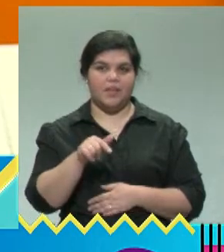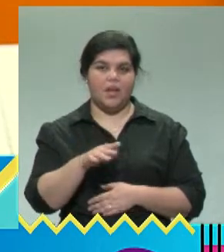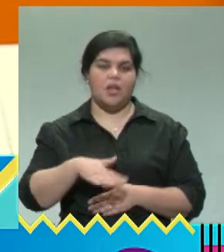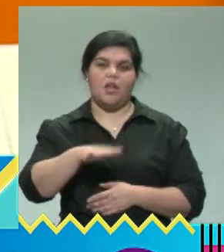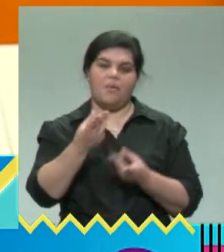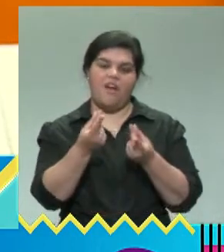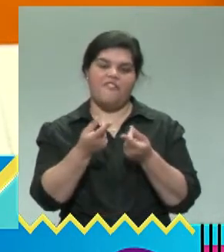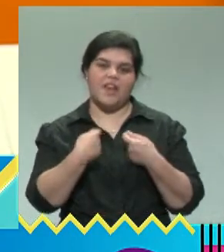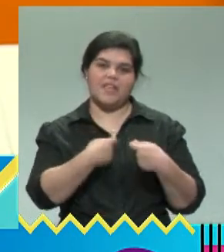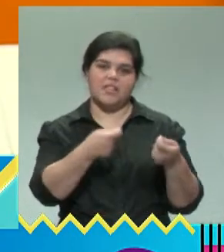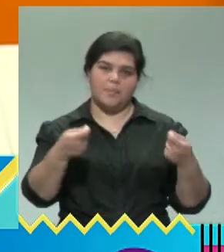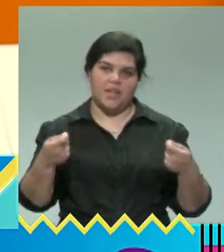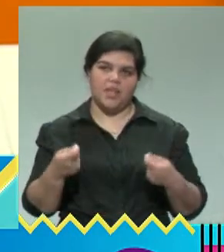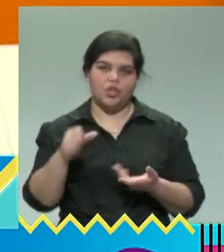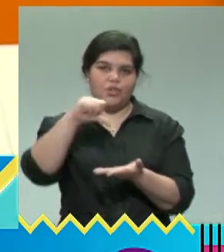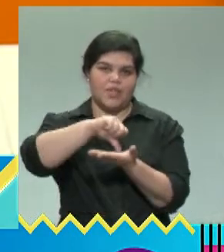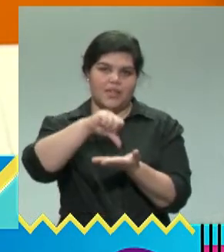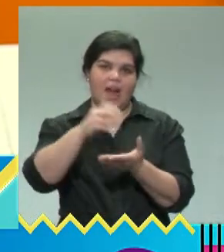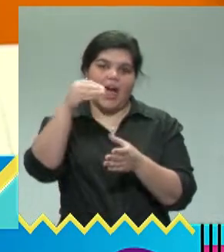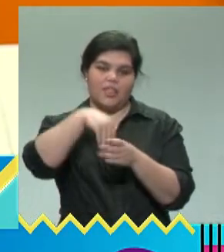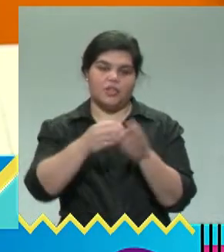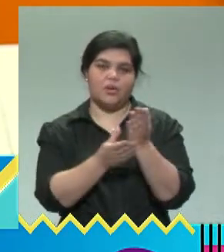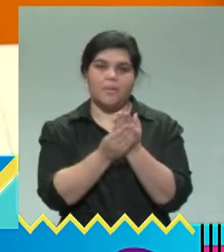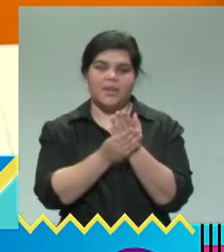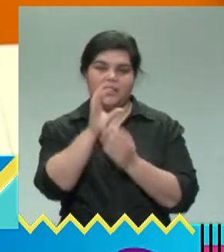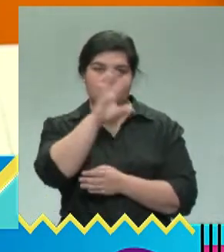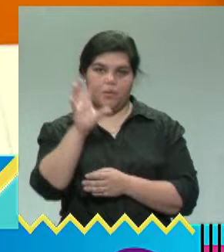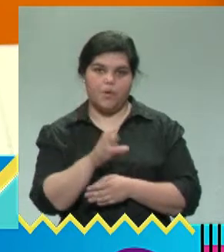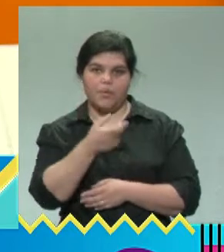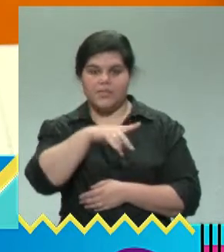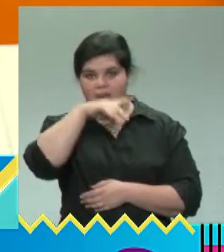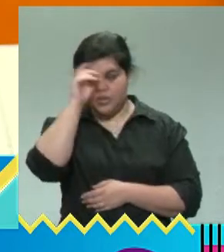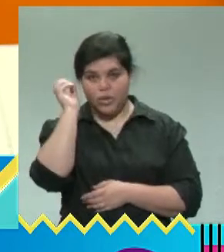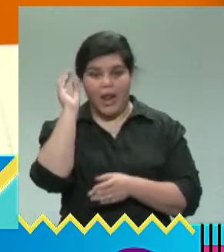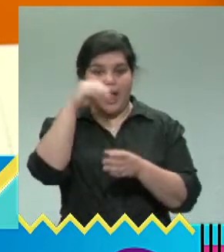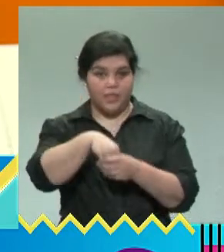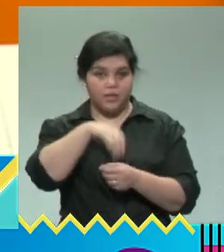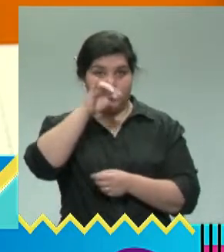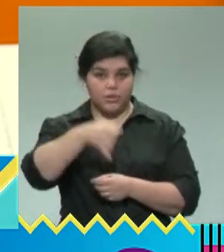Central, que funciona dentro del Ministerio del Interior de la Nación.